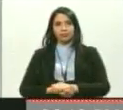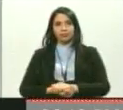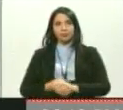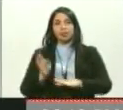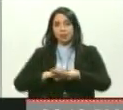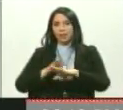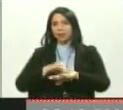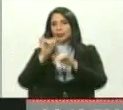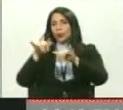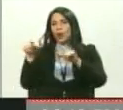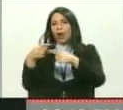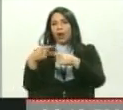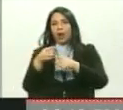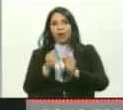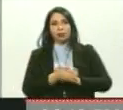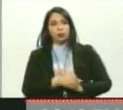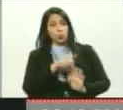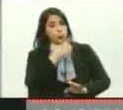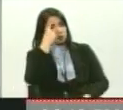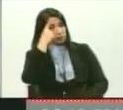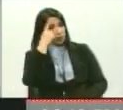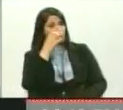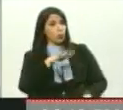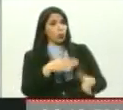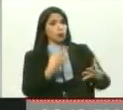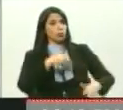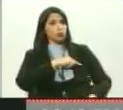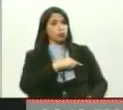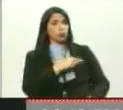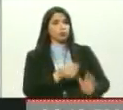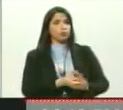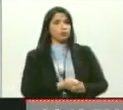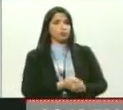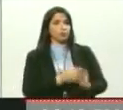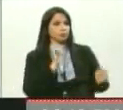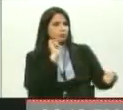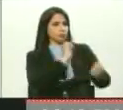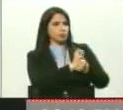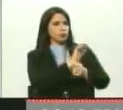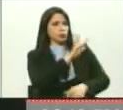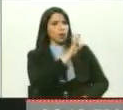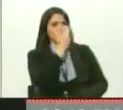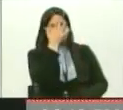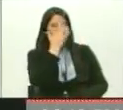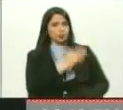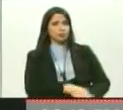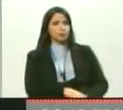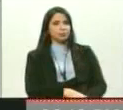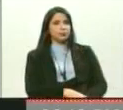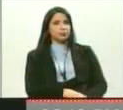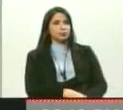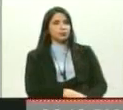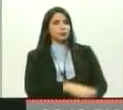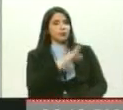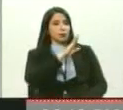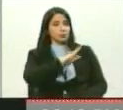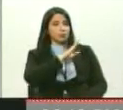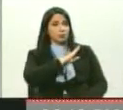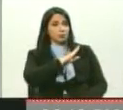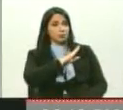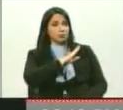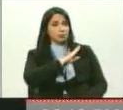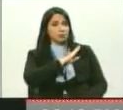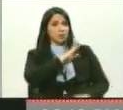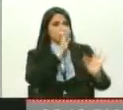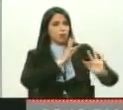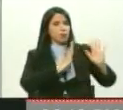a ti? No, usted sabe, presidente, que cuando nosotros estábamos presos por el 4 de febrero, mi hábito era así.